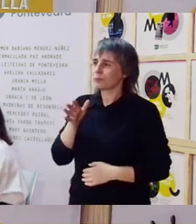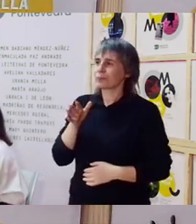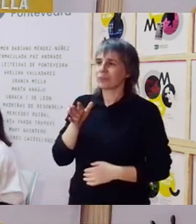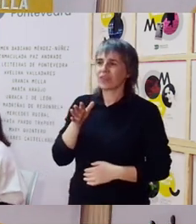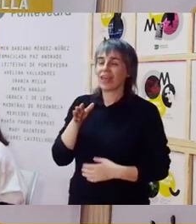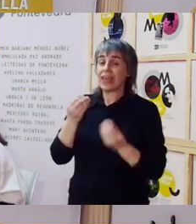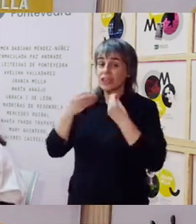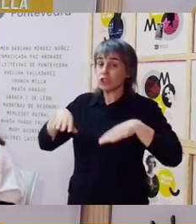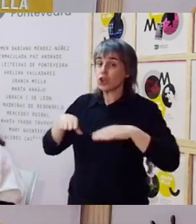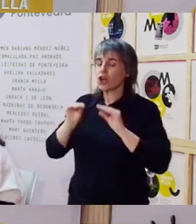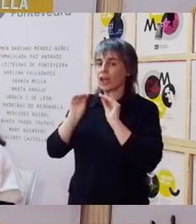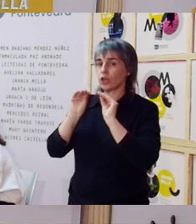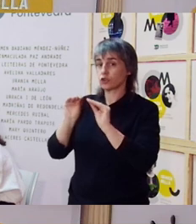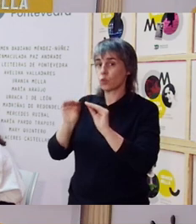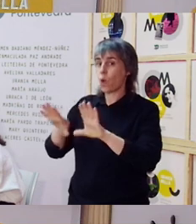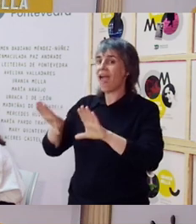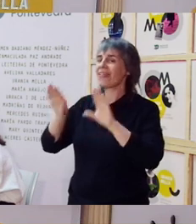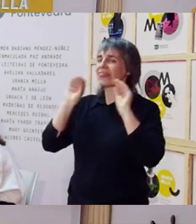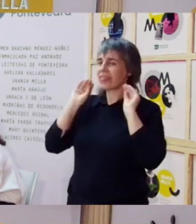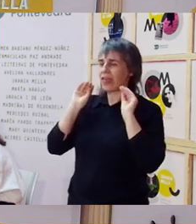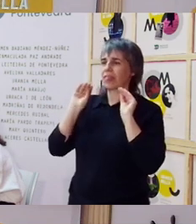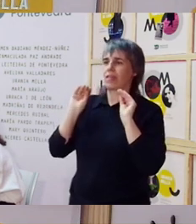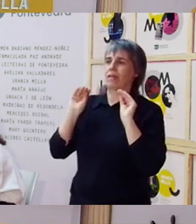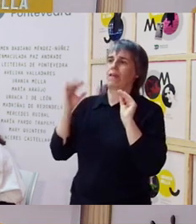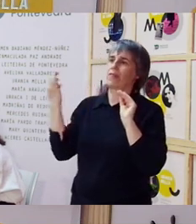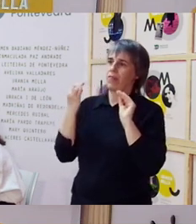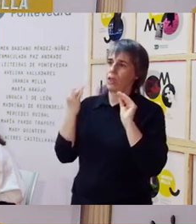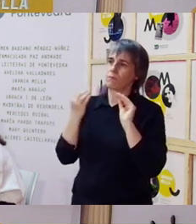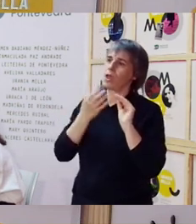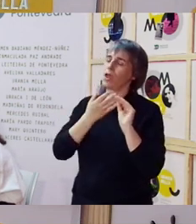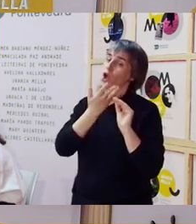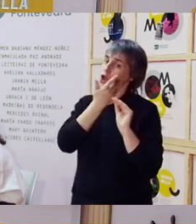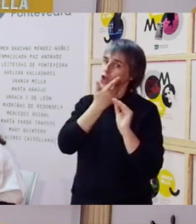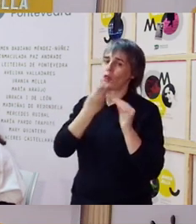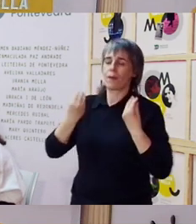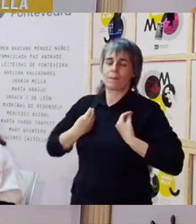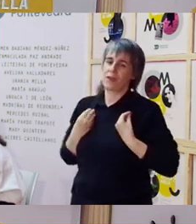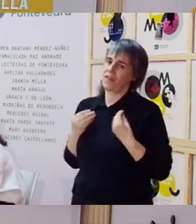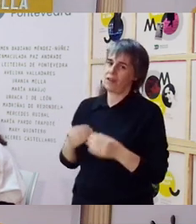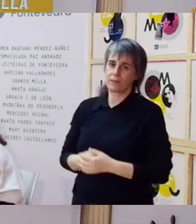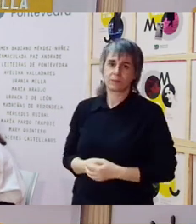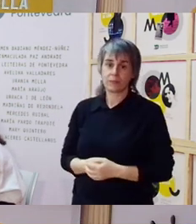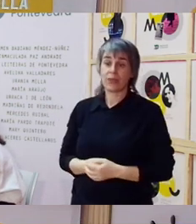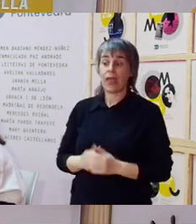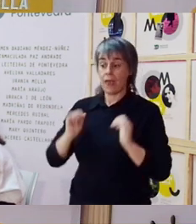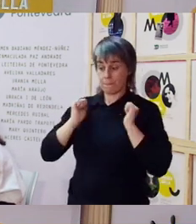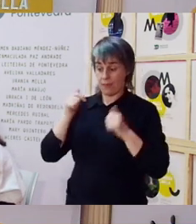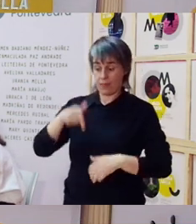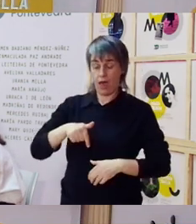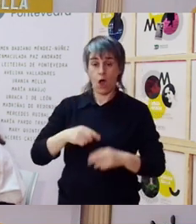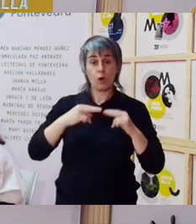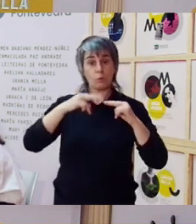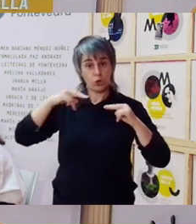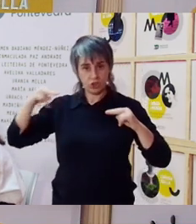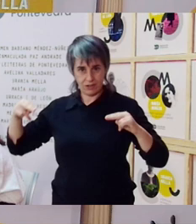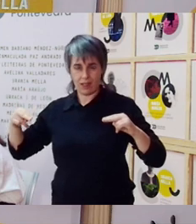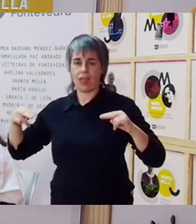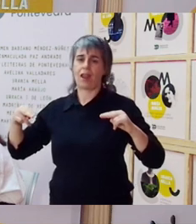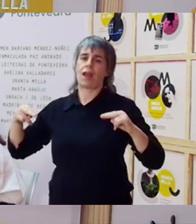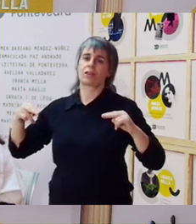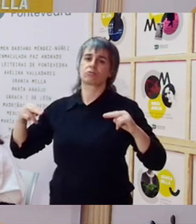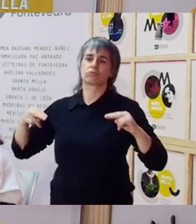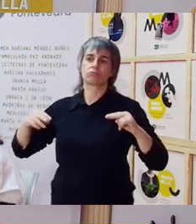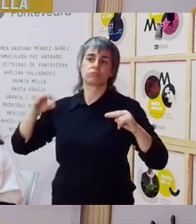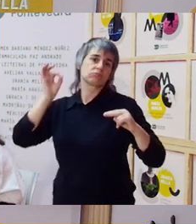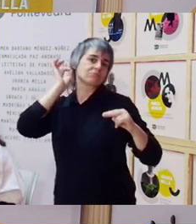que coñecer a vida de placeres e empezamos aquí, en Ponte Caldelas, unha rapaza de